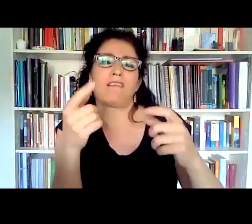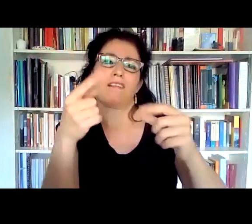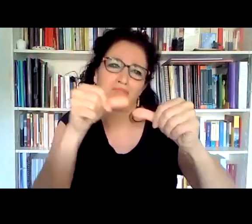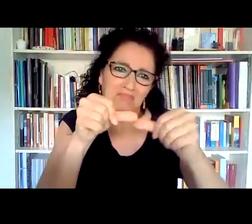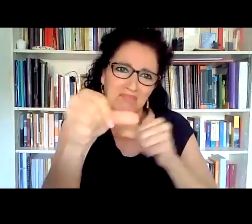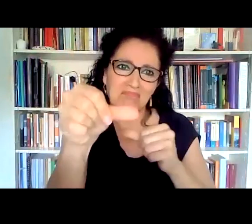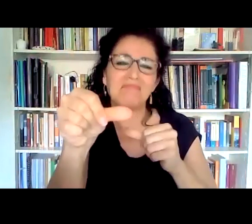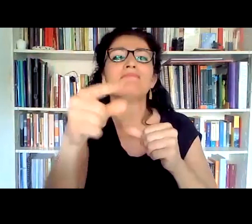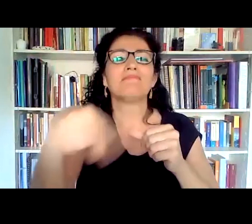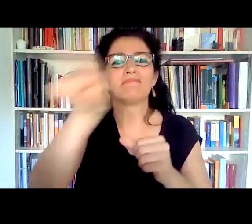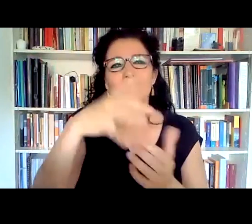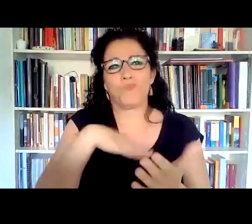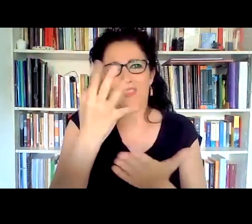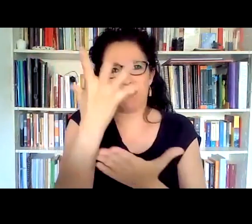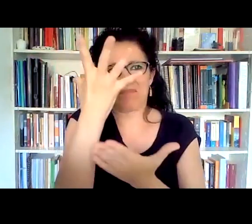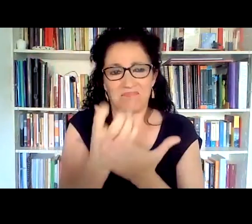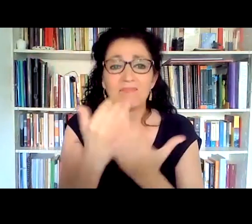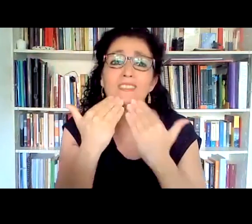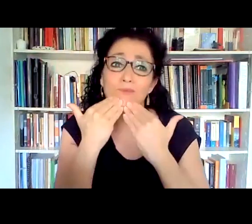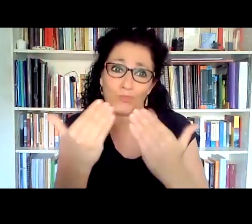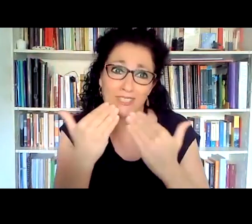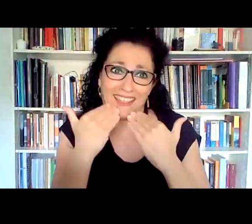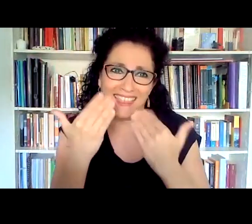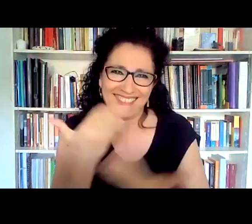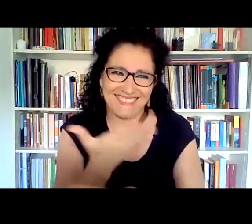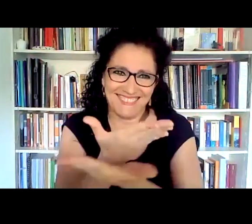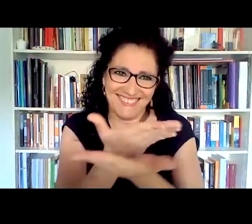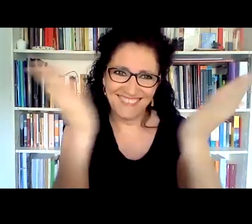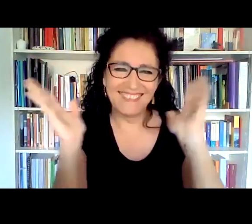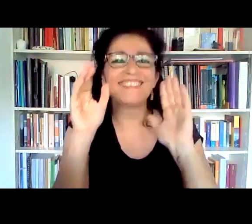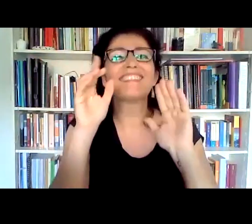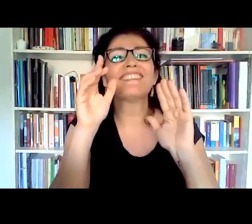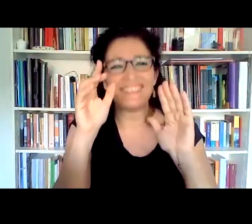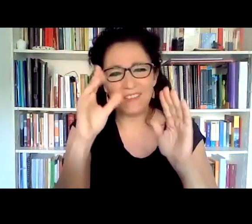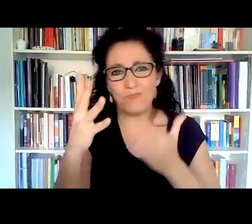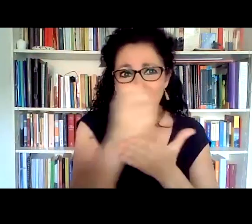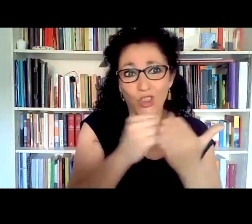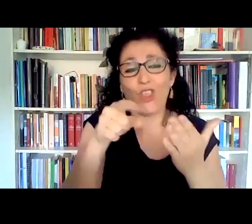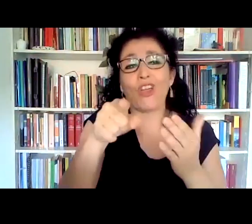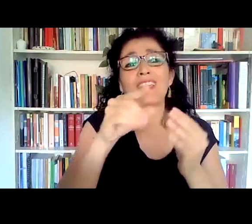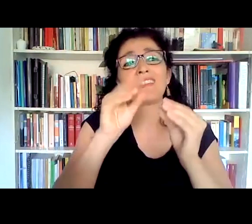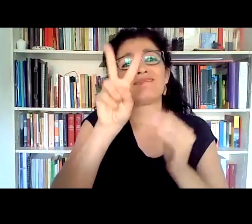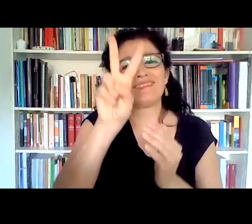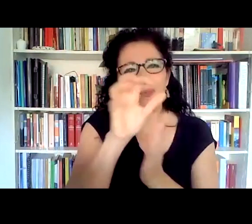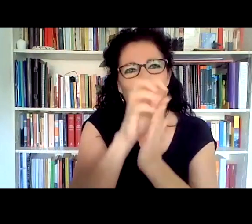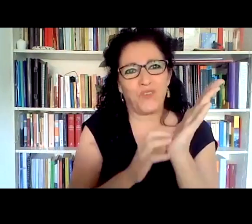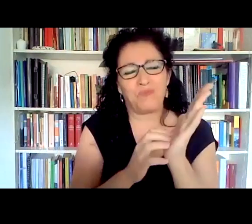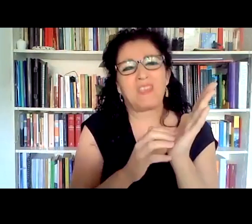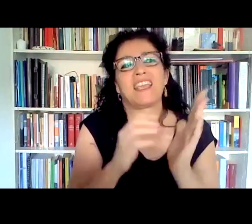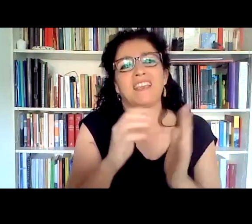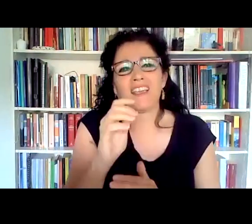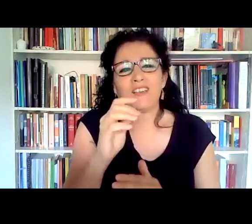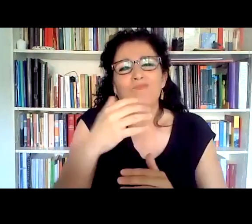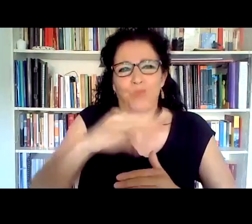subtitulado, y una infografía, para que cualquier persona interesada en poderlo consultar lo pueda descargar de manera